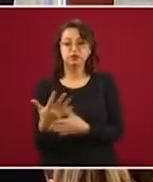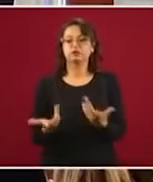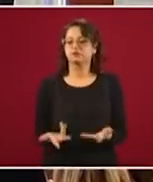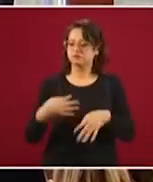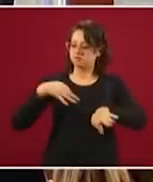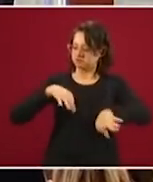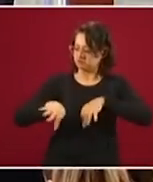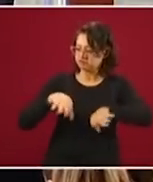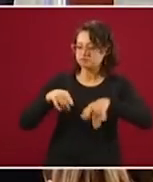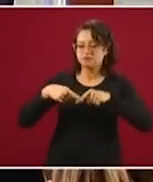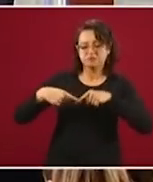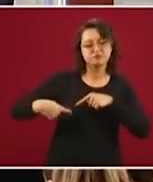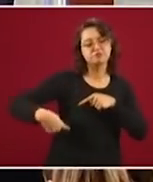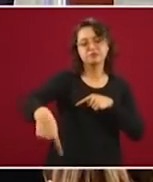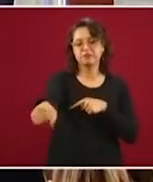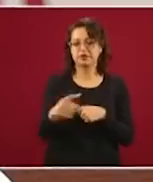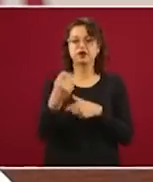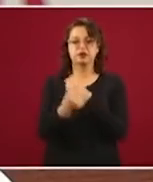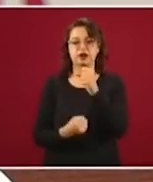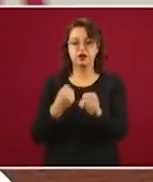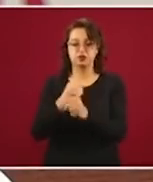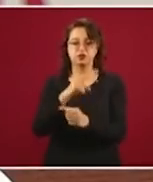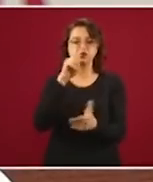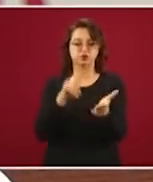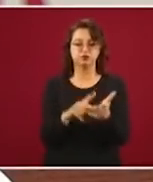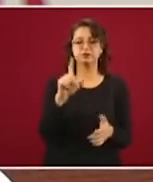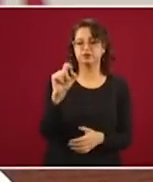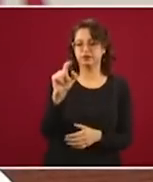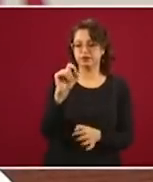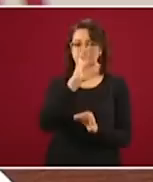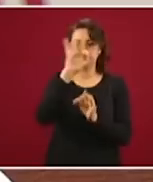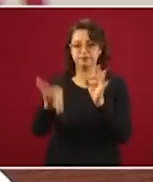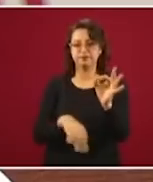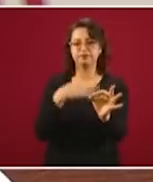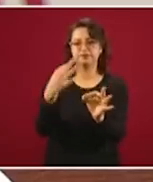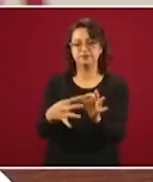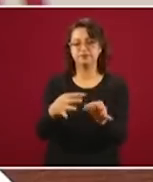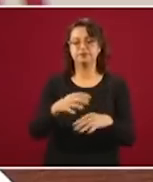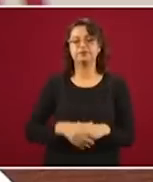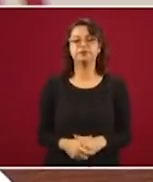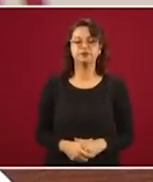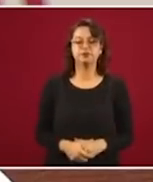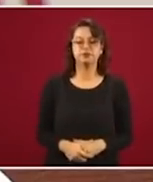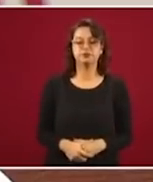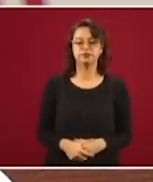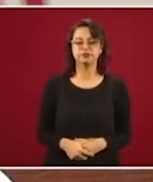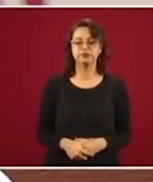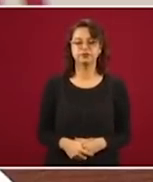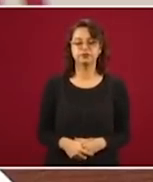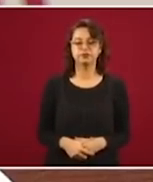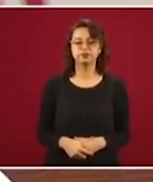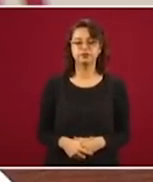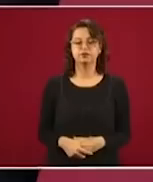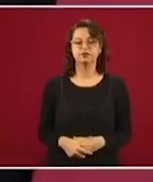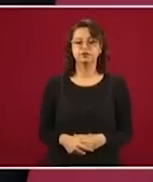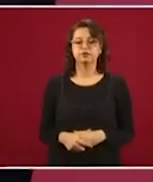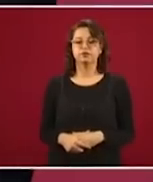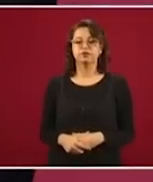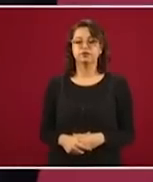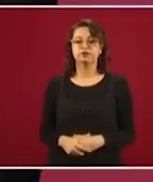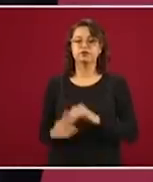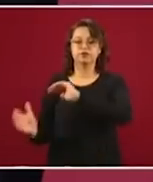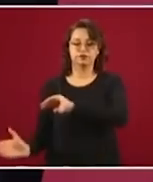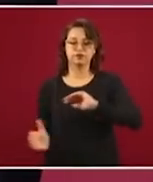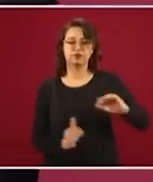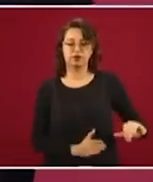completar la rehabilitación a lo largo de 2020. Dos ejemplos concretos y quisiera explicar lo que